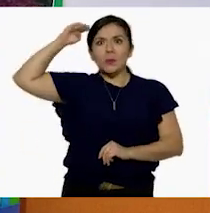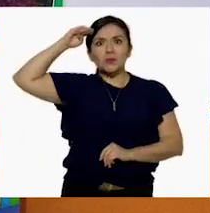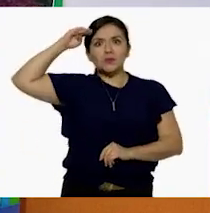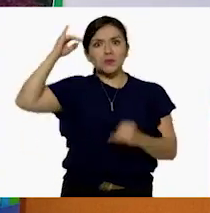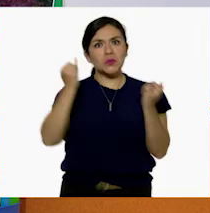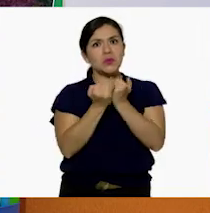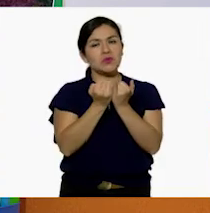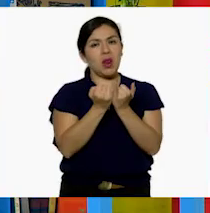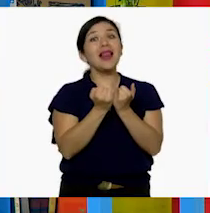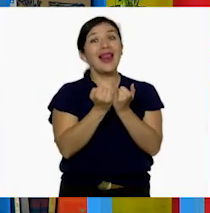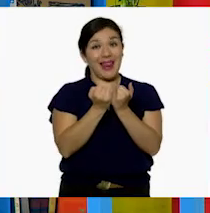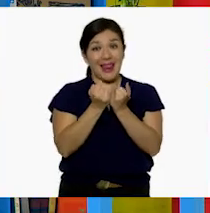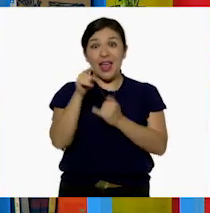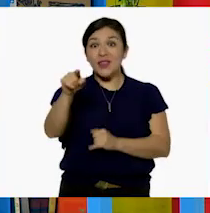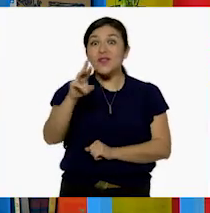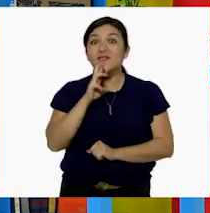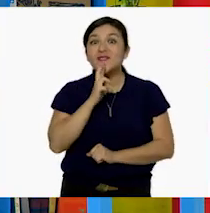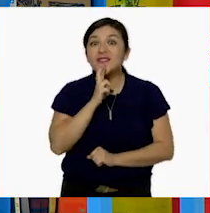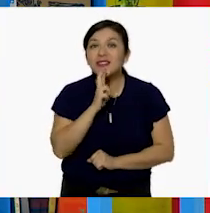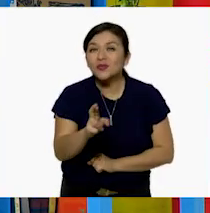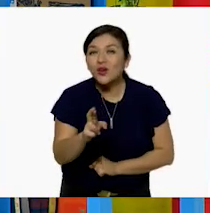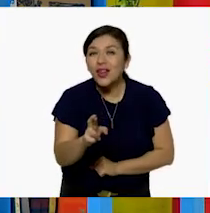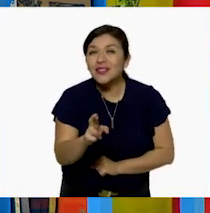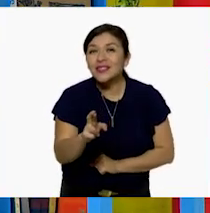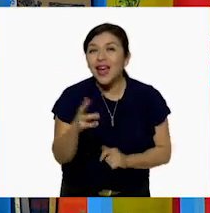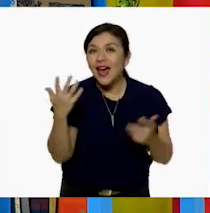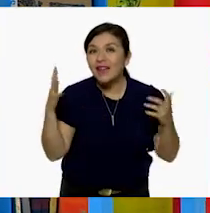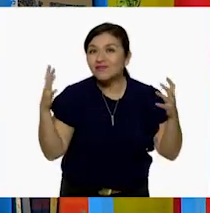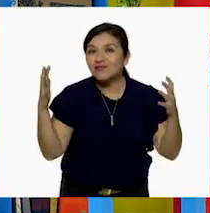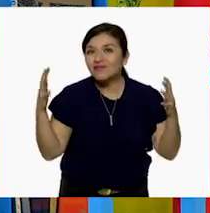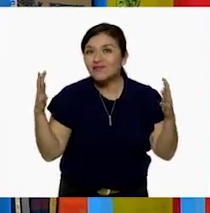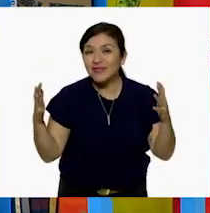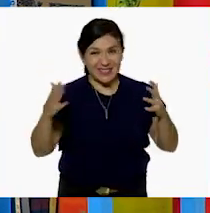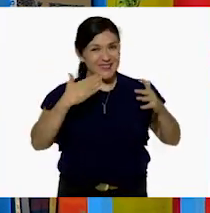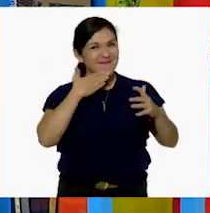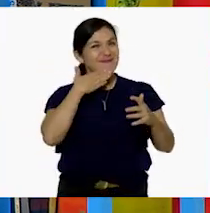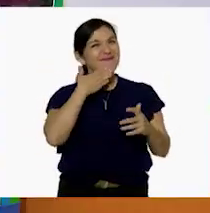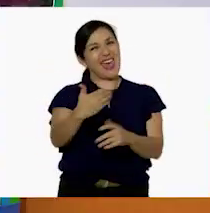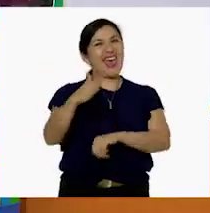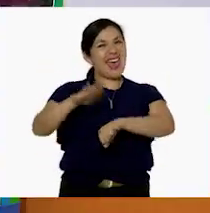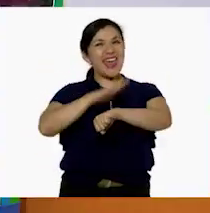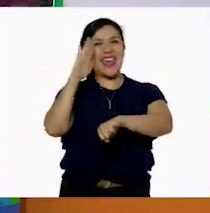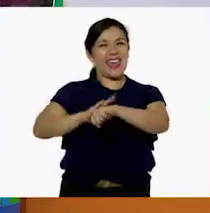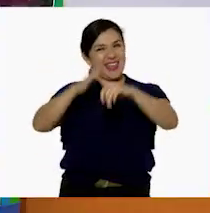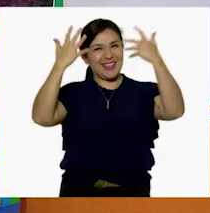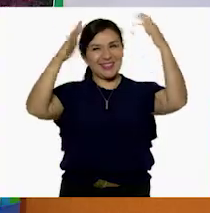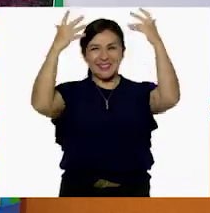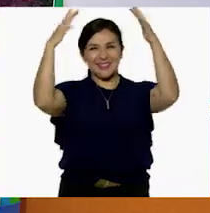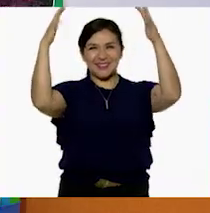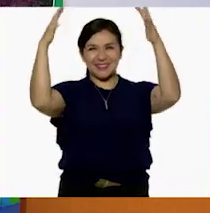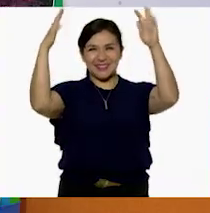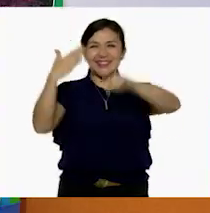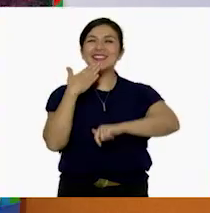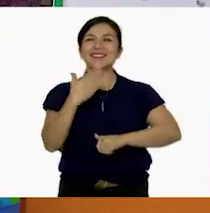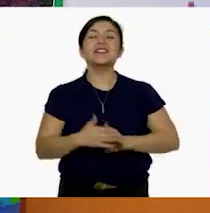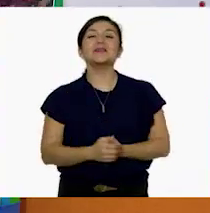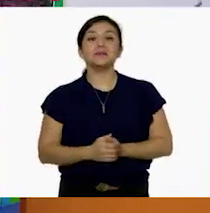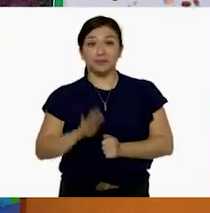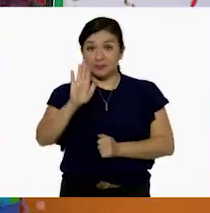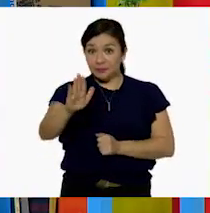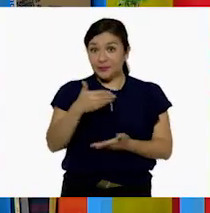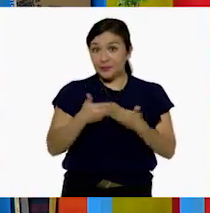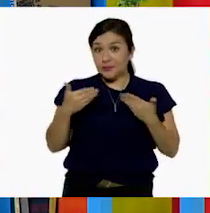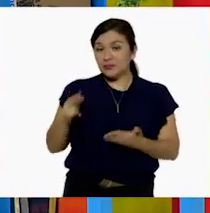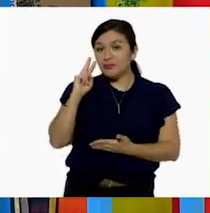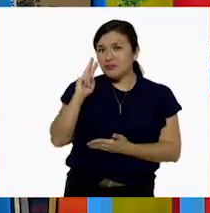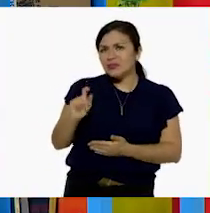nosotros medimos. Y la respuesta es... ¡correcta! Pero, alto, Pepe. Vamos a ver